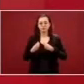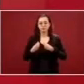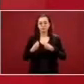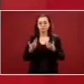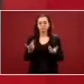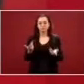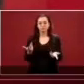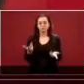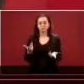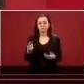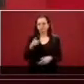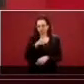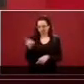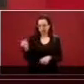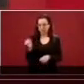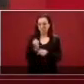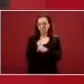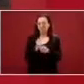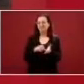Ya ustedes averigüenlo.